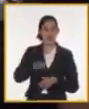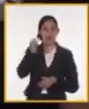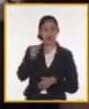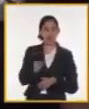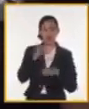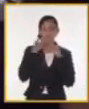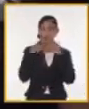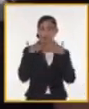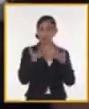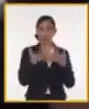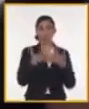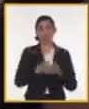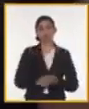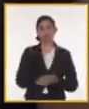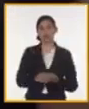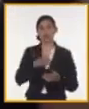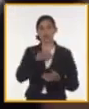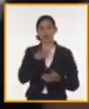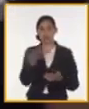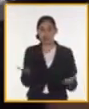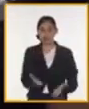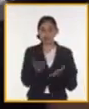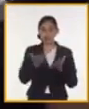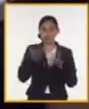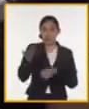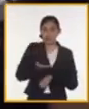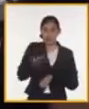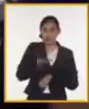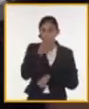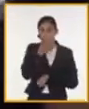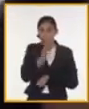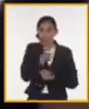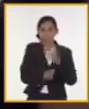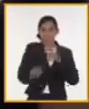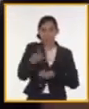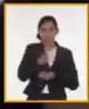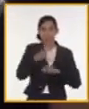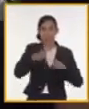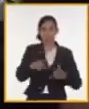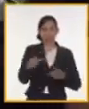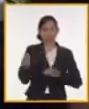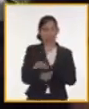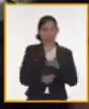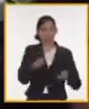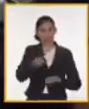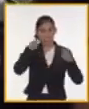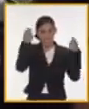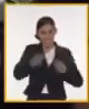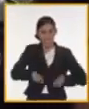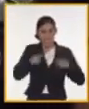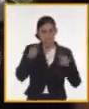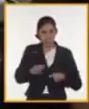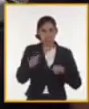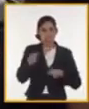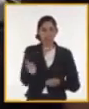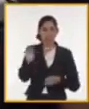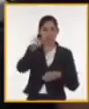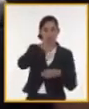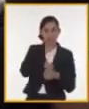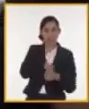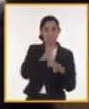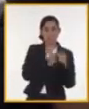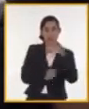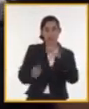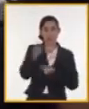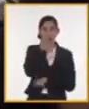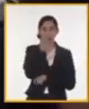ámbito de actuación para exigir el restablecimiento de sus derechos u ofrecer una integralidad en la atención que se le